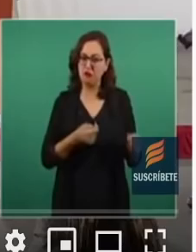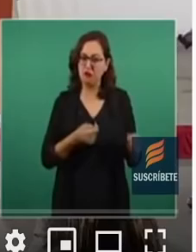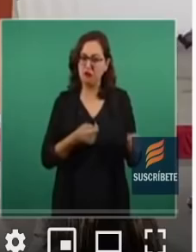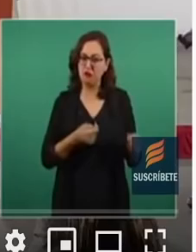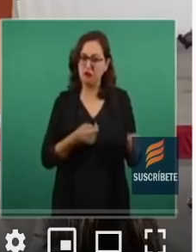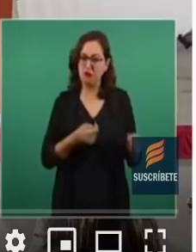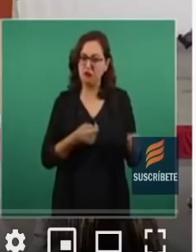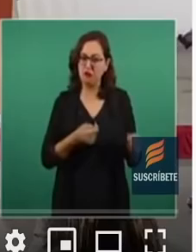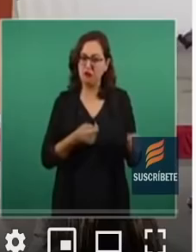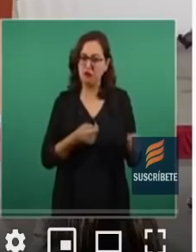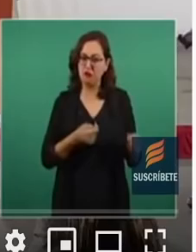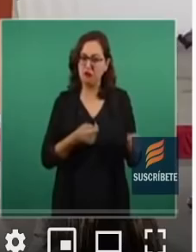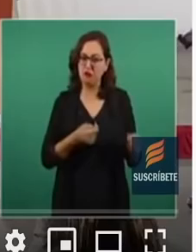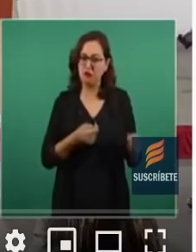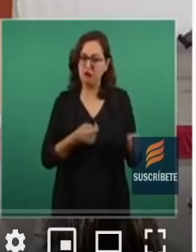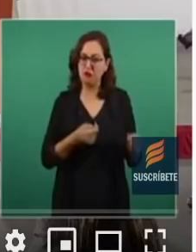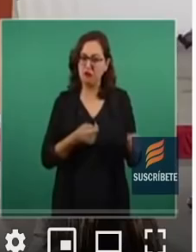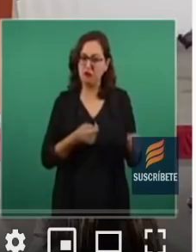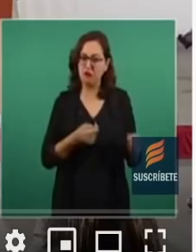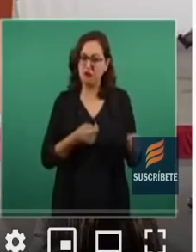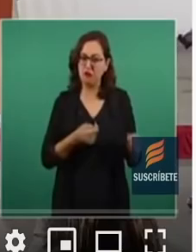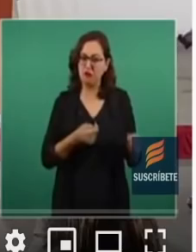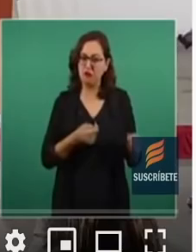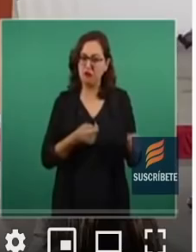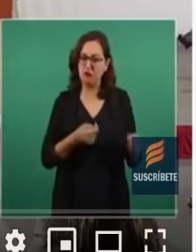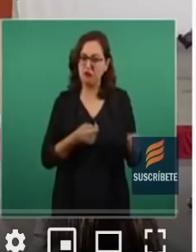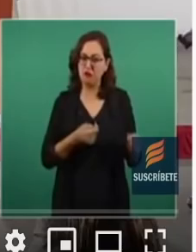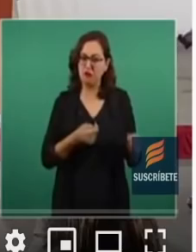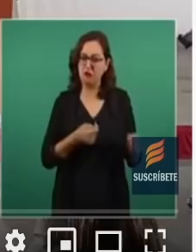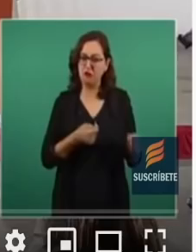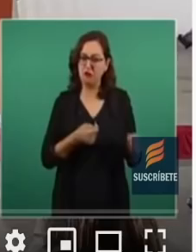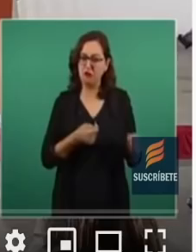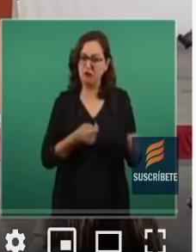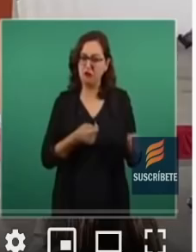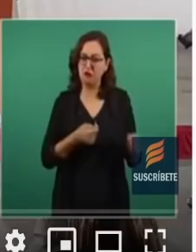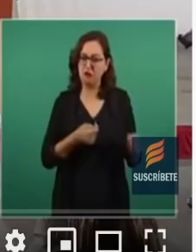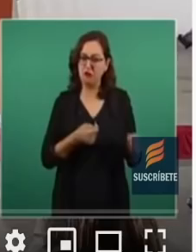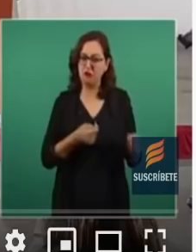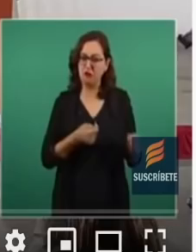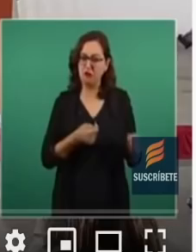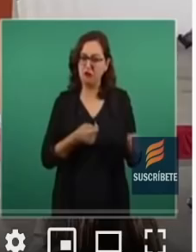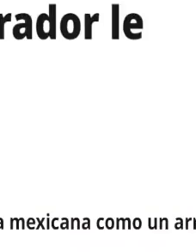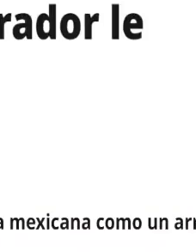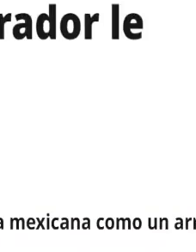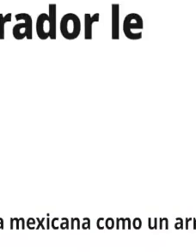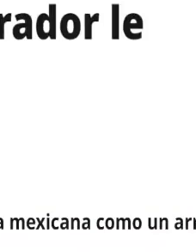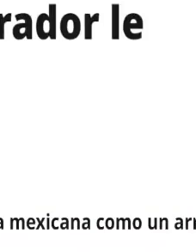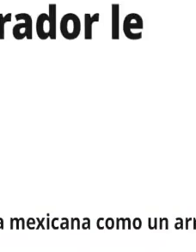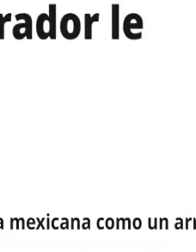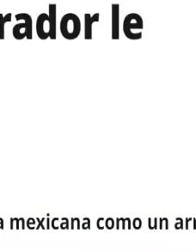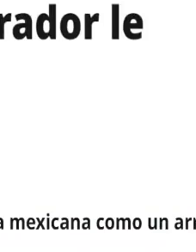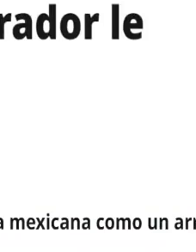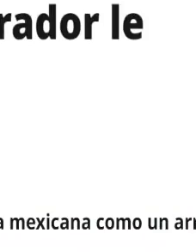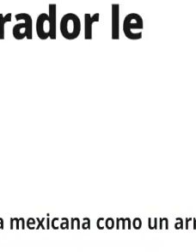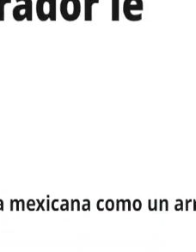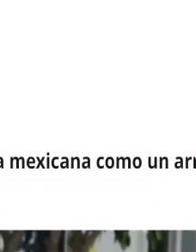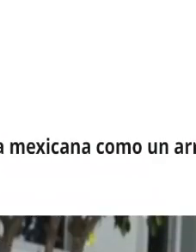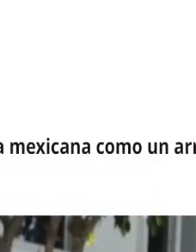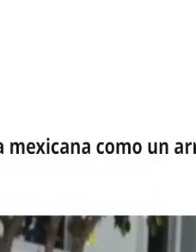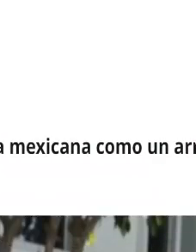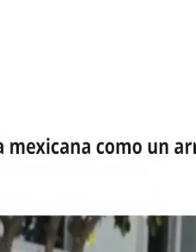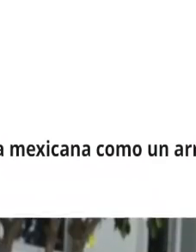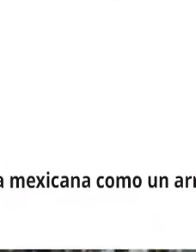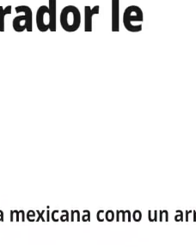no hay libertad de expresión, según ellos son los que dicen que alguien tiene que venir a salvarnos de este terror, justamente como